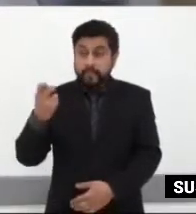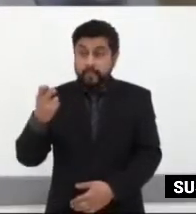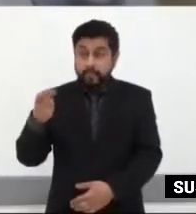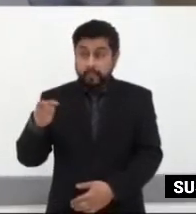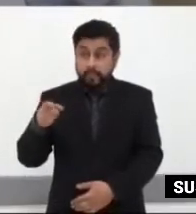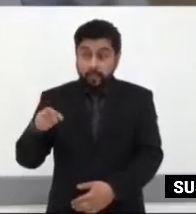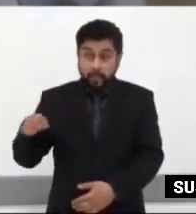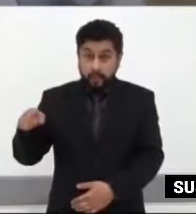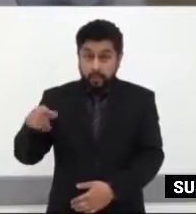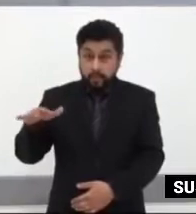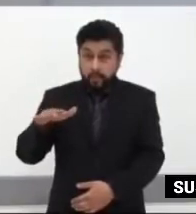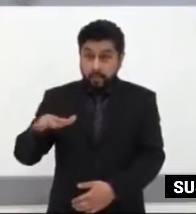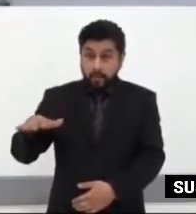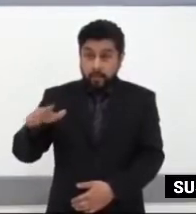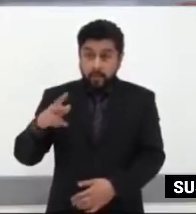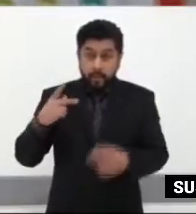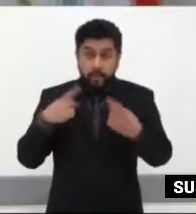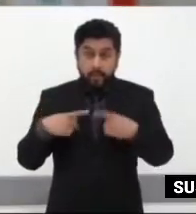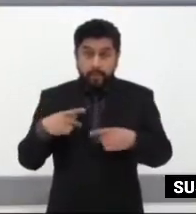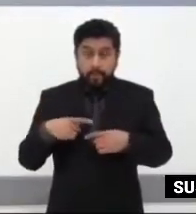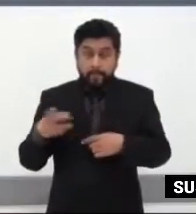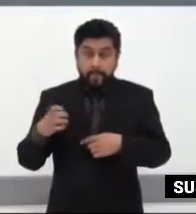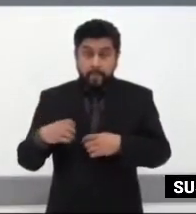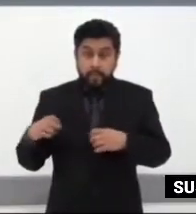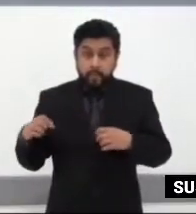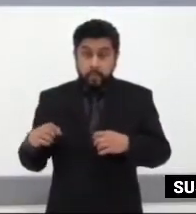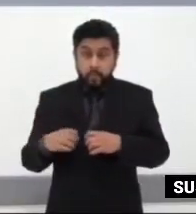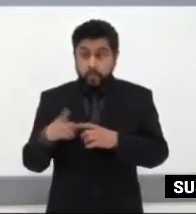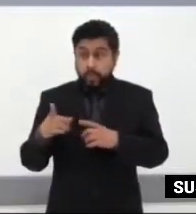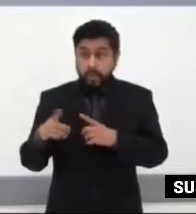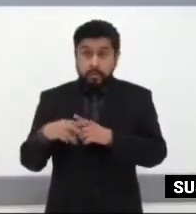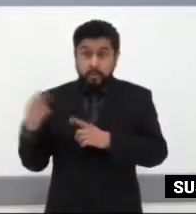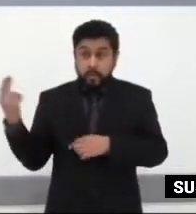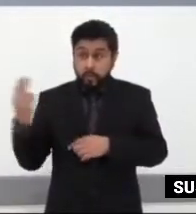pacientes de urgencias. Para la consulta externa o